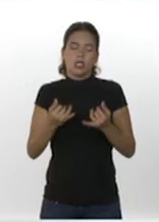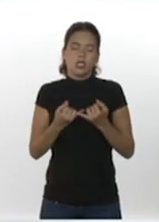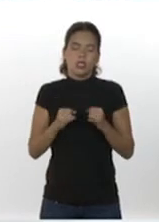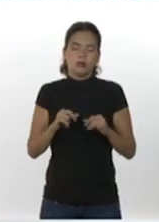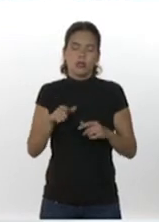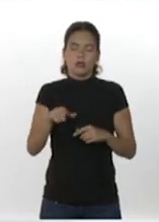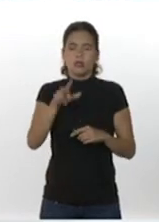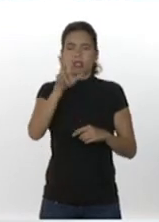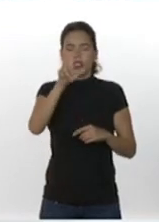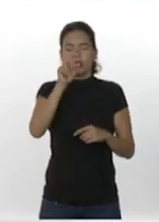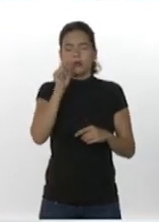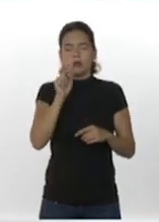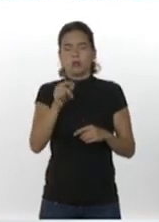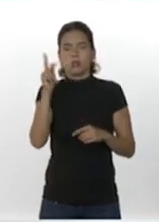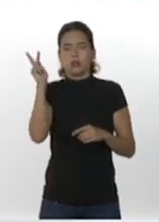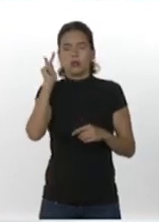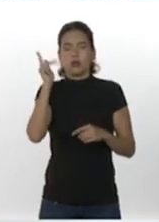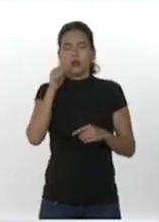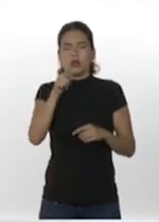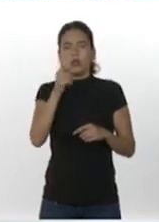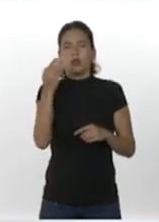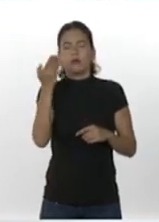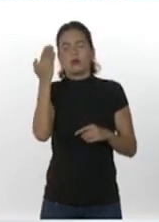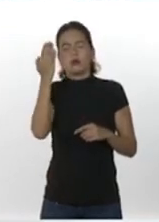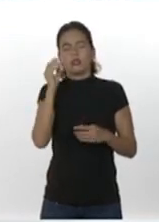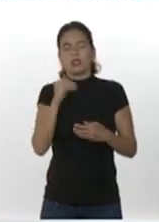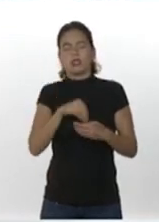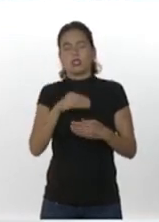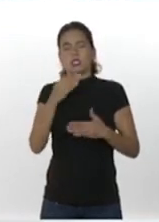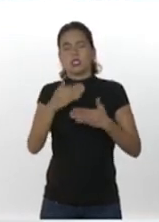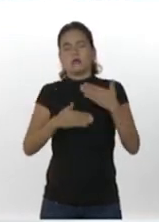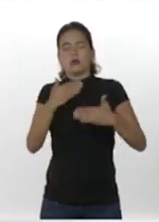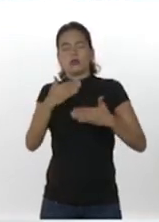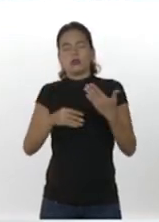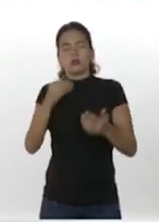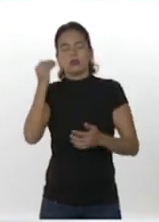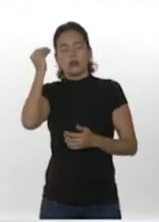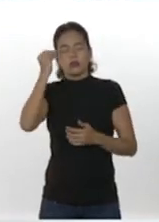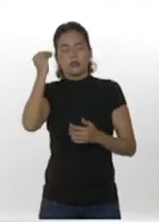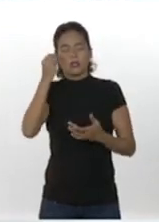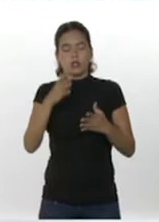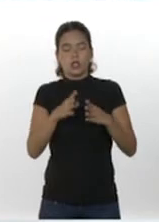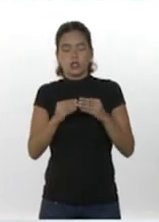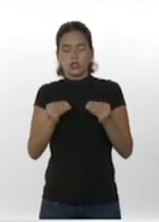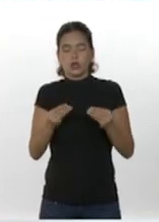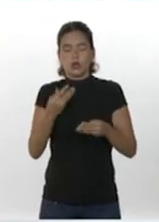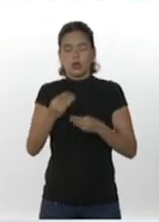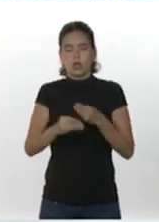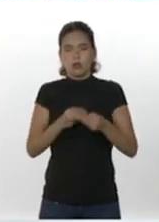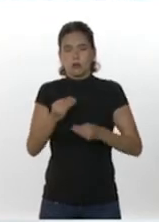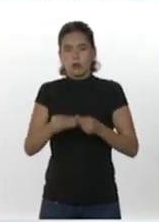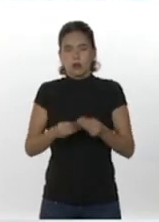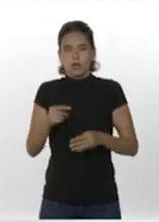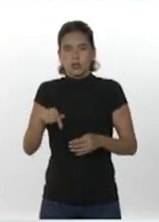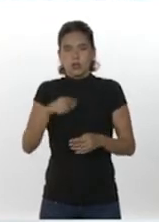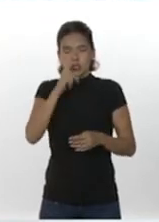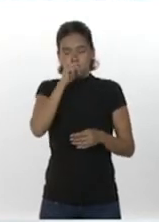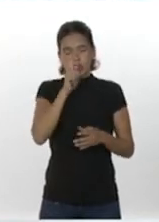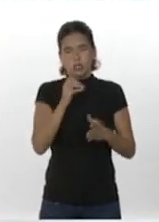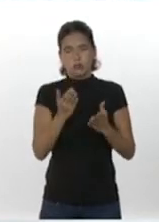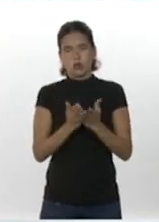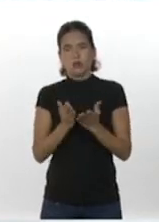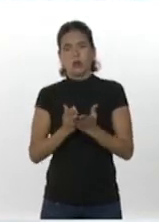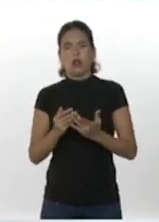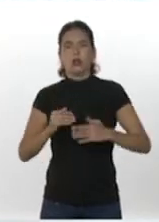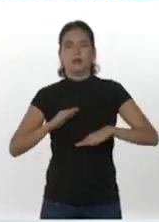este tercer momento pedagógico, es importante entrar en ese proceso de reflexión y de todo lo que hemos hecho a lo largo de este año escolar, porque